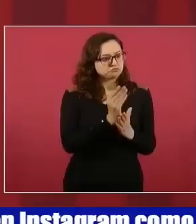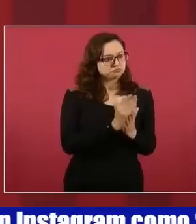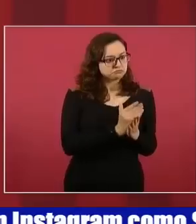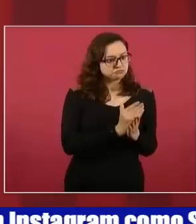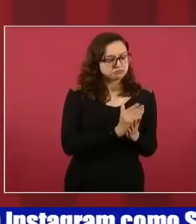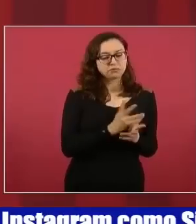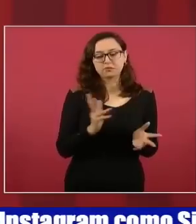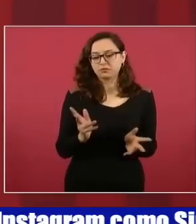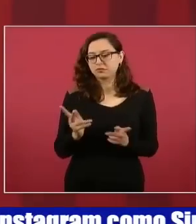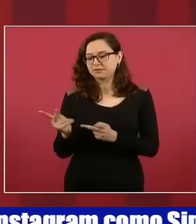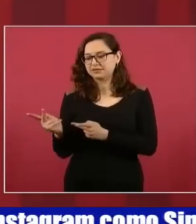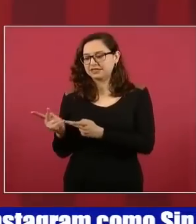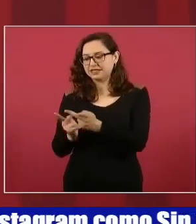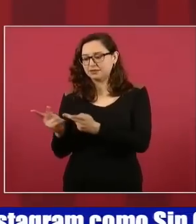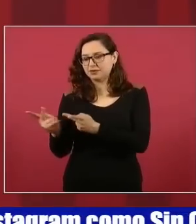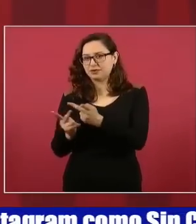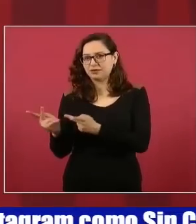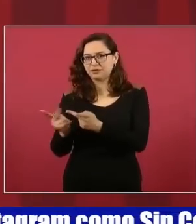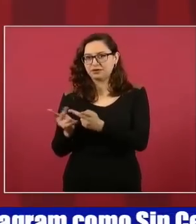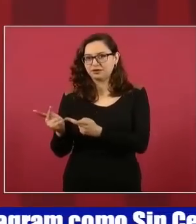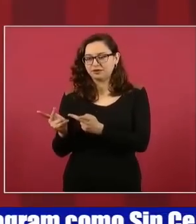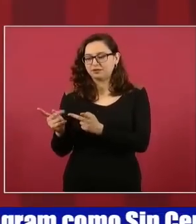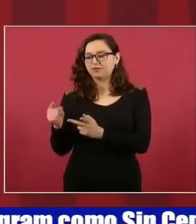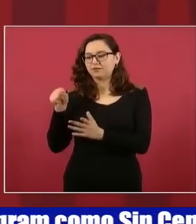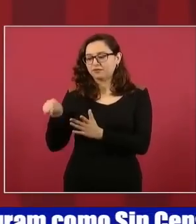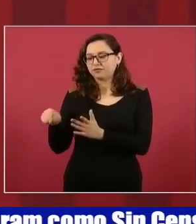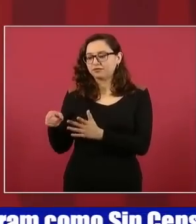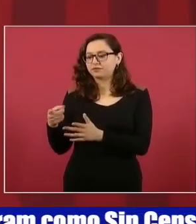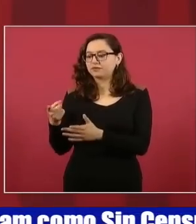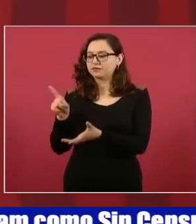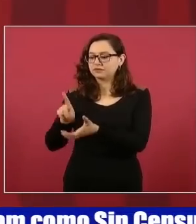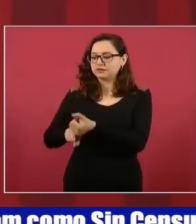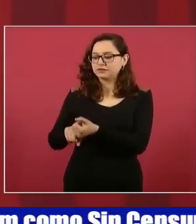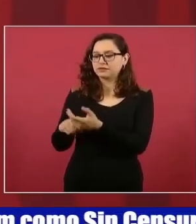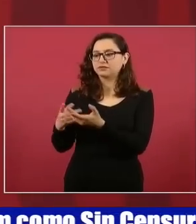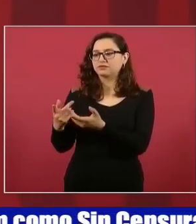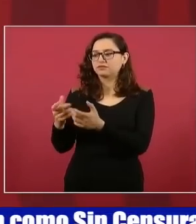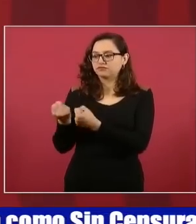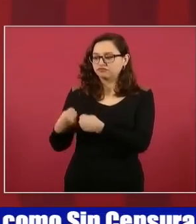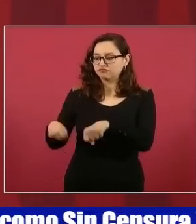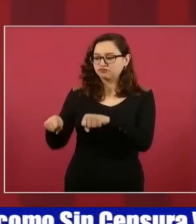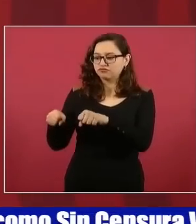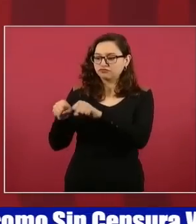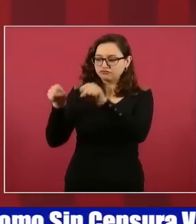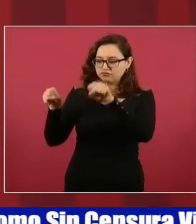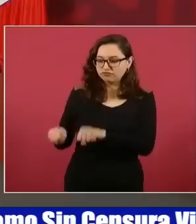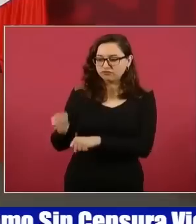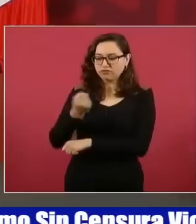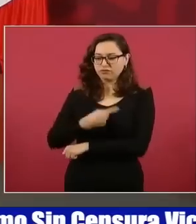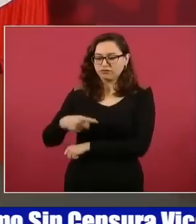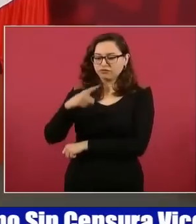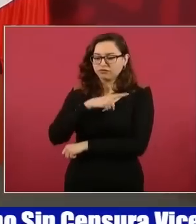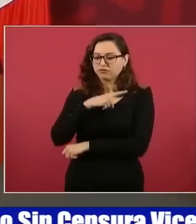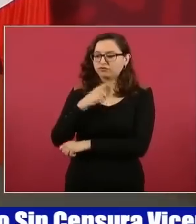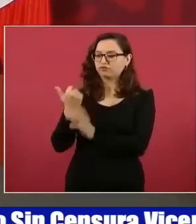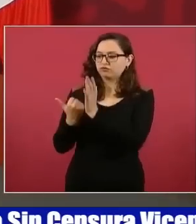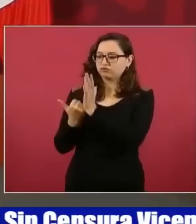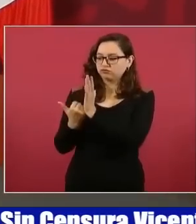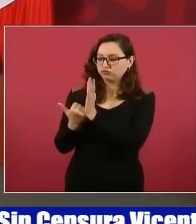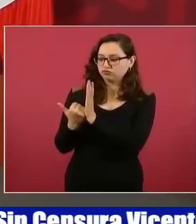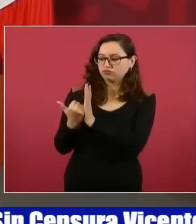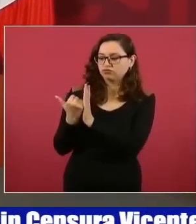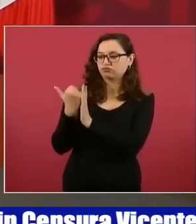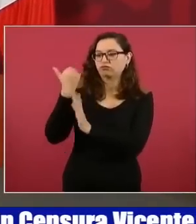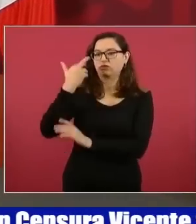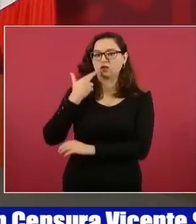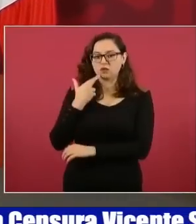de Alito, pero que son en relación al momento tan